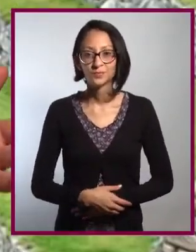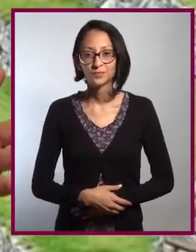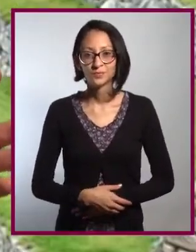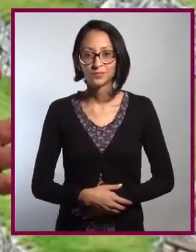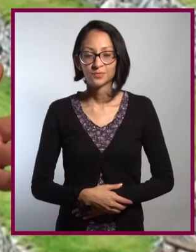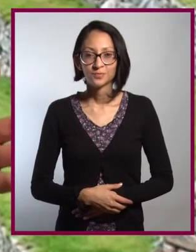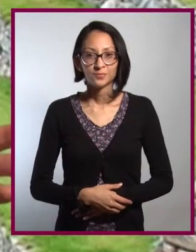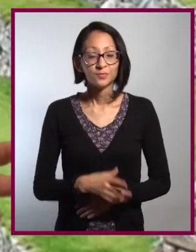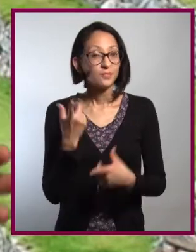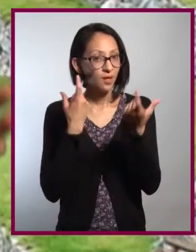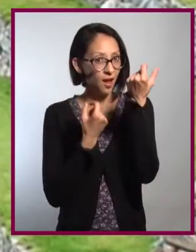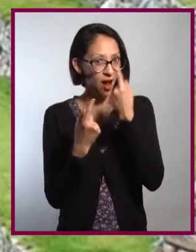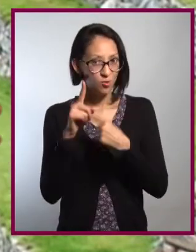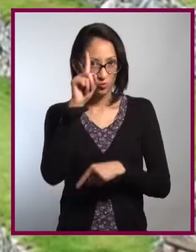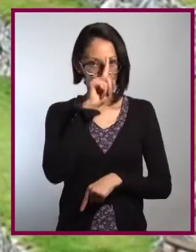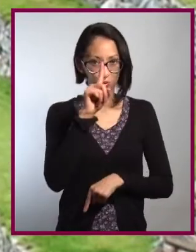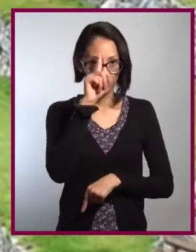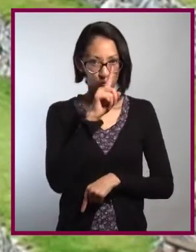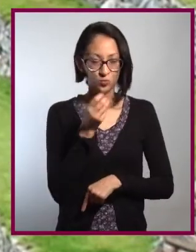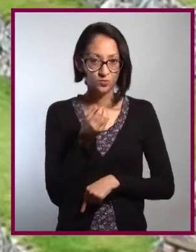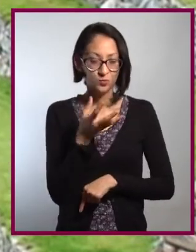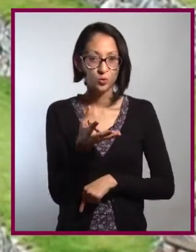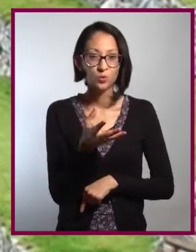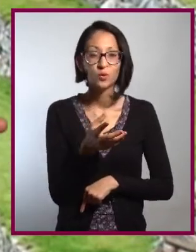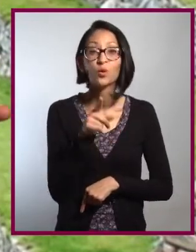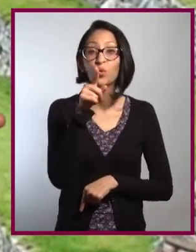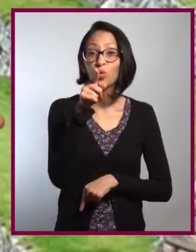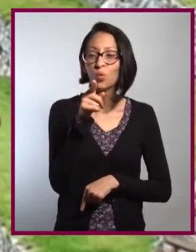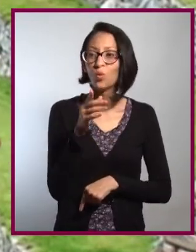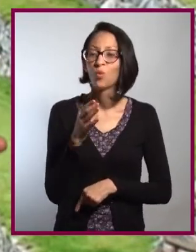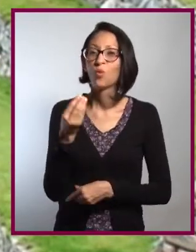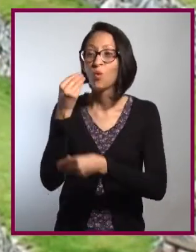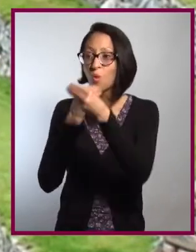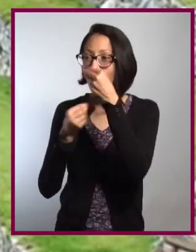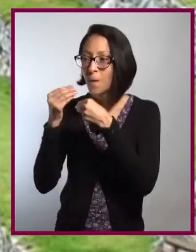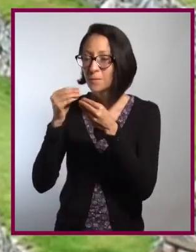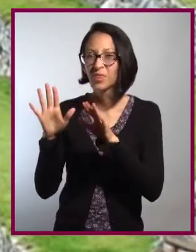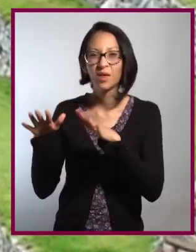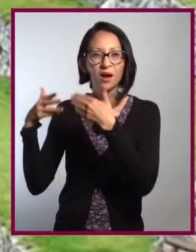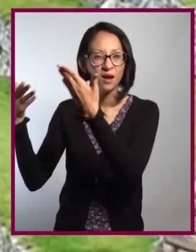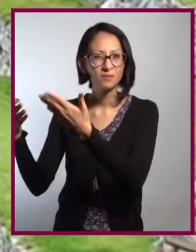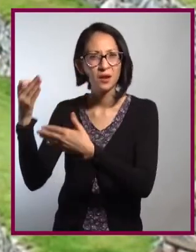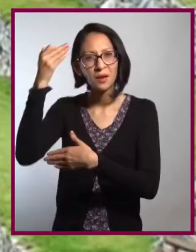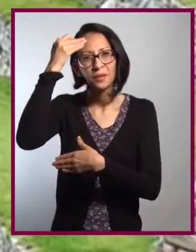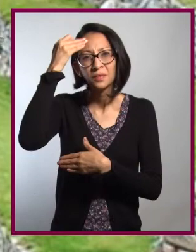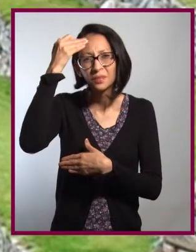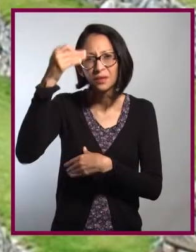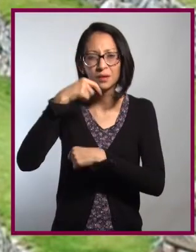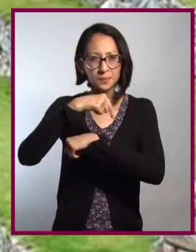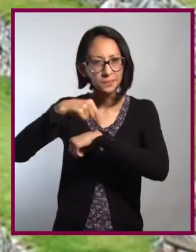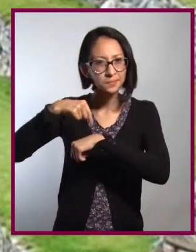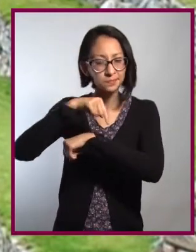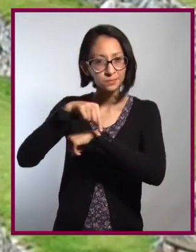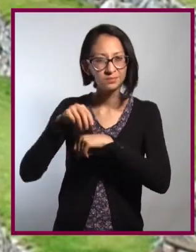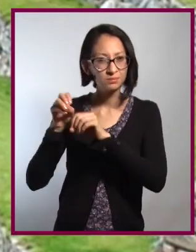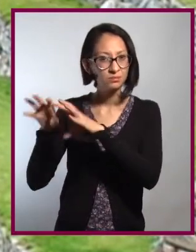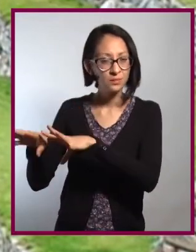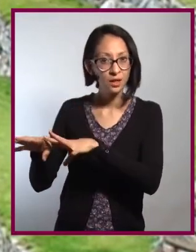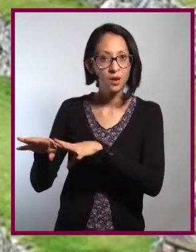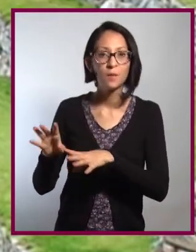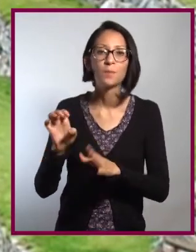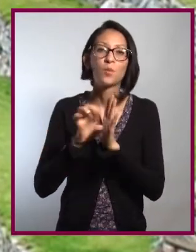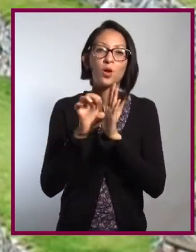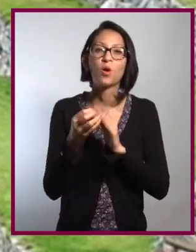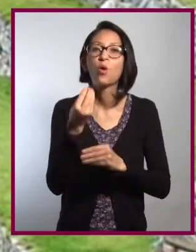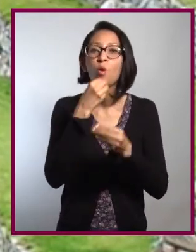Algunas recomendaciones. Evita consumir alimentos que se hayan mantenido a temperatura ambiente durante varias horas, como comida no tapada en